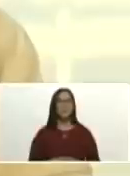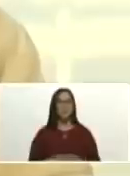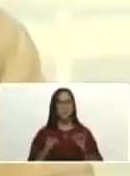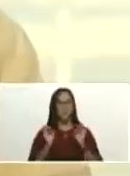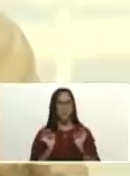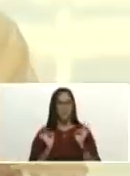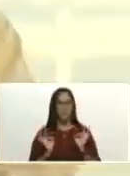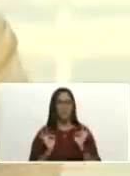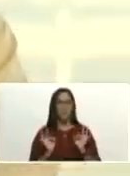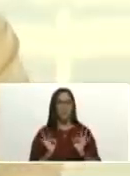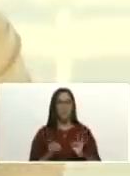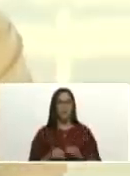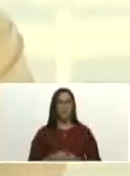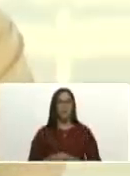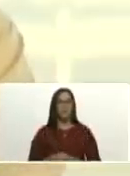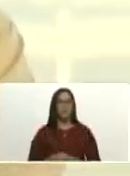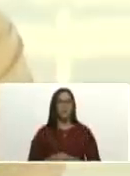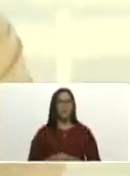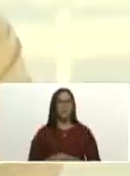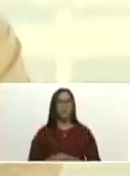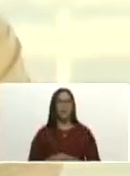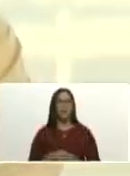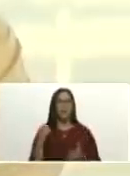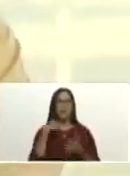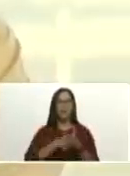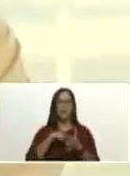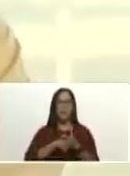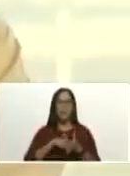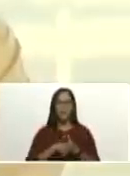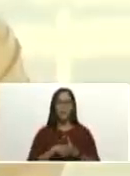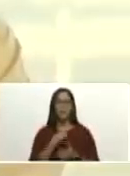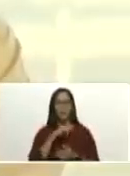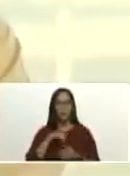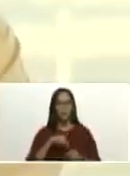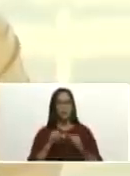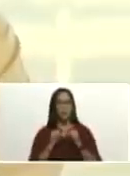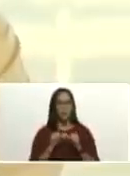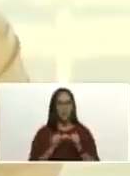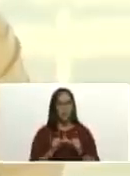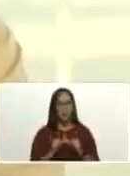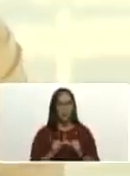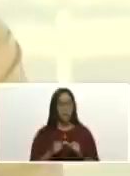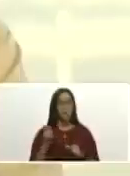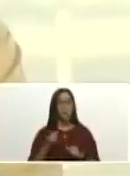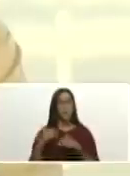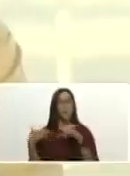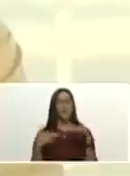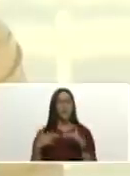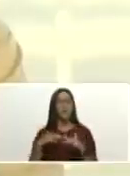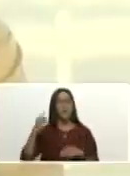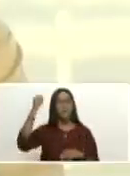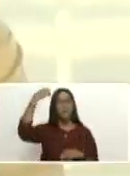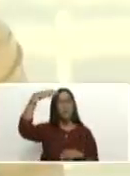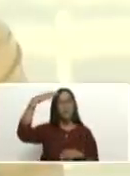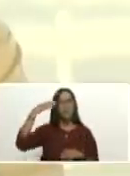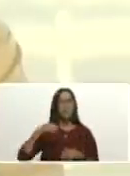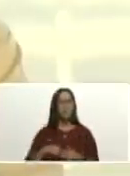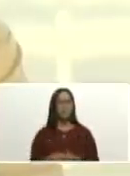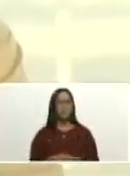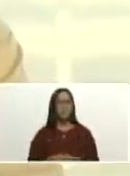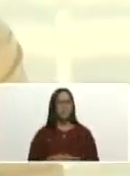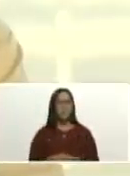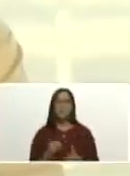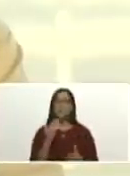Precisamente en esa batalla nosotros continuamos como guerreros de la luz. Si